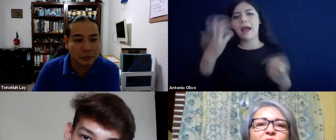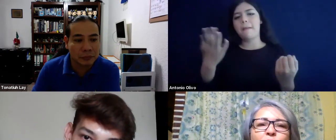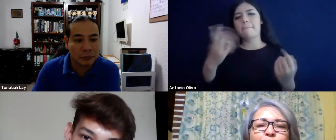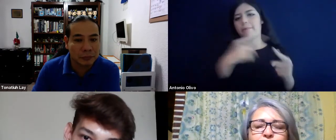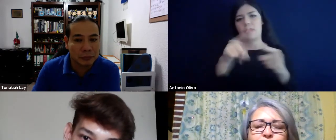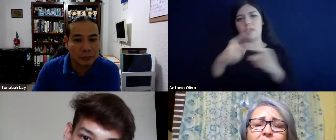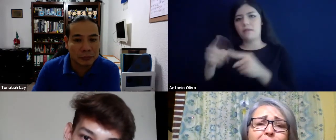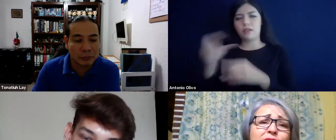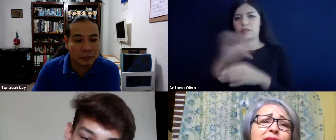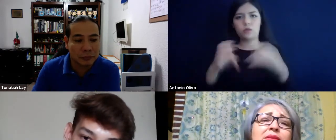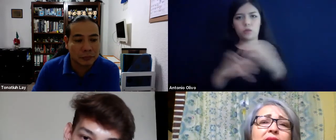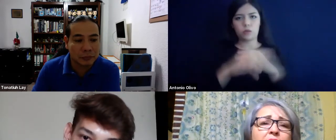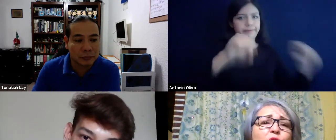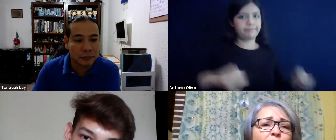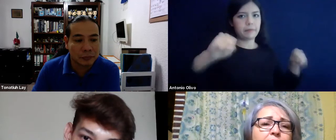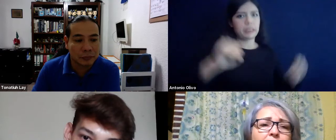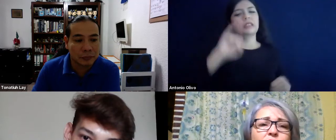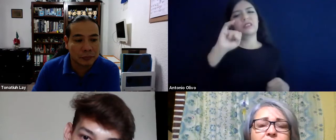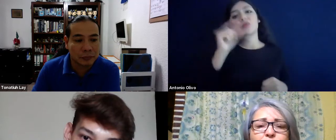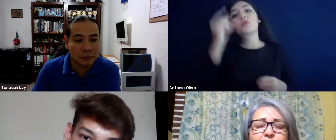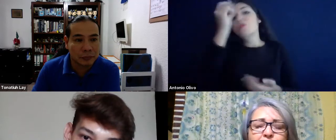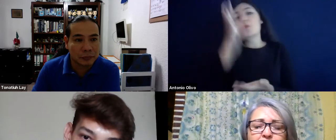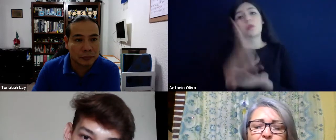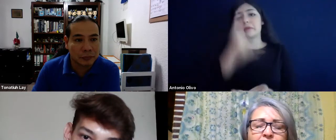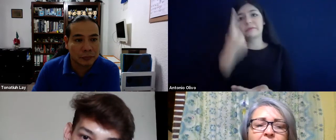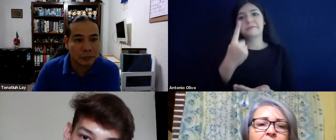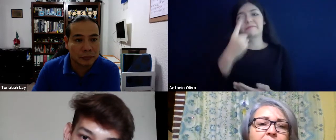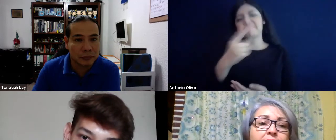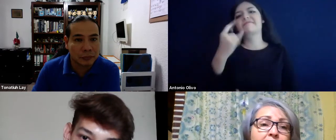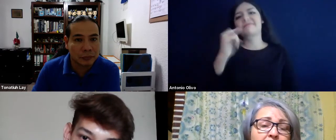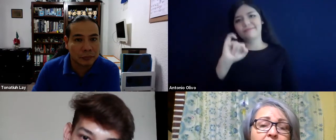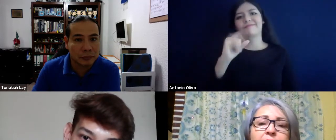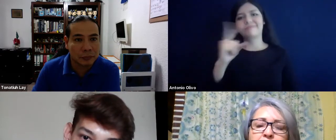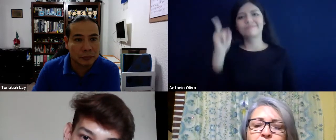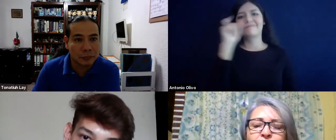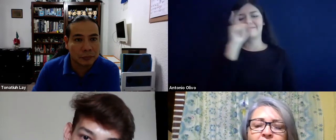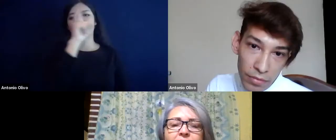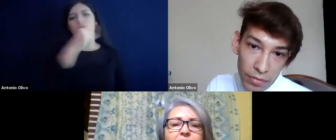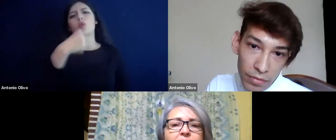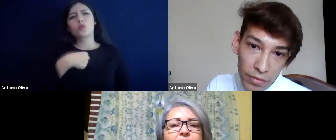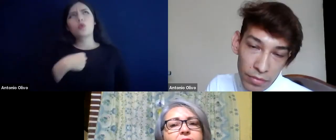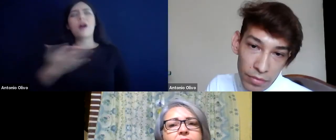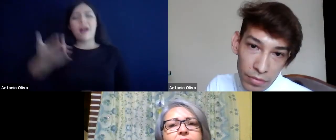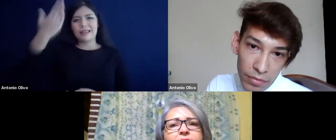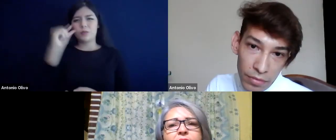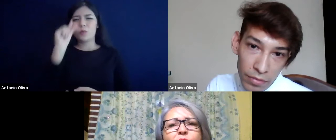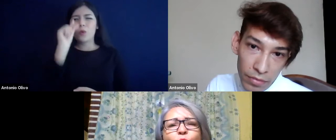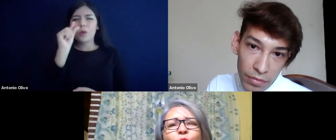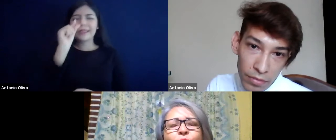fue un poquito difícil, mas sin embargo, yo en aquel entonces todavía podía caminar